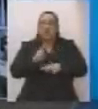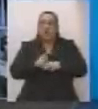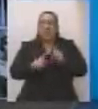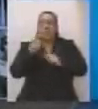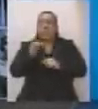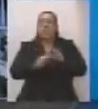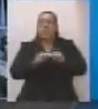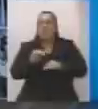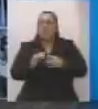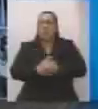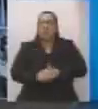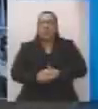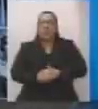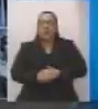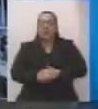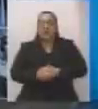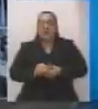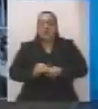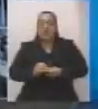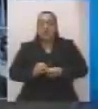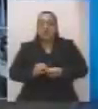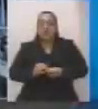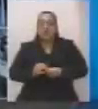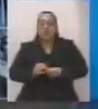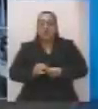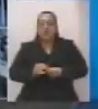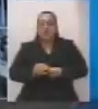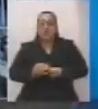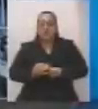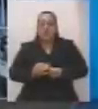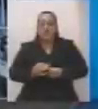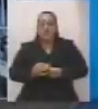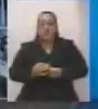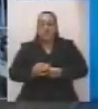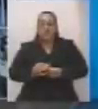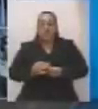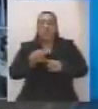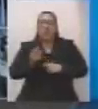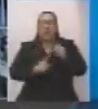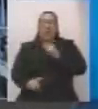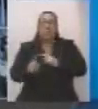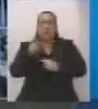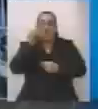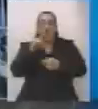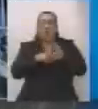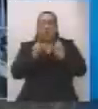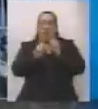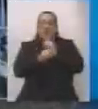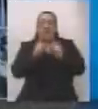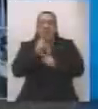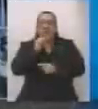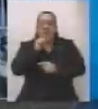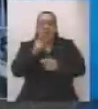teoría alternativa y pasemos un par de minutos describiendo esta teoría alternativa. De acuerdo a esta teoría alternativa,